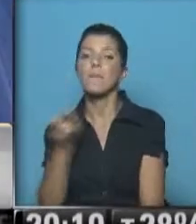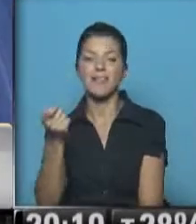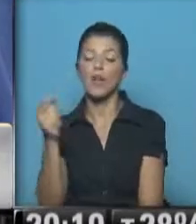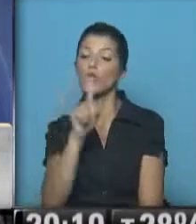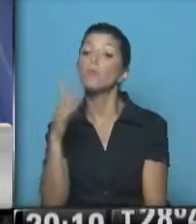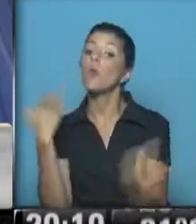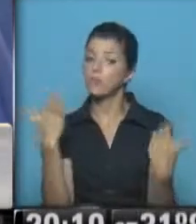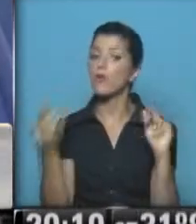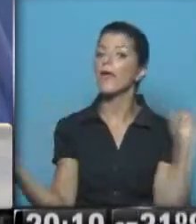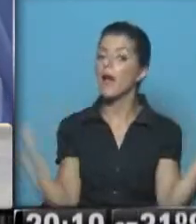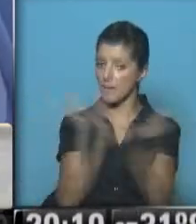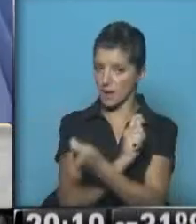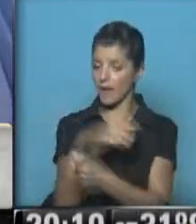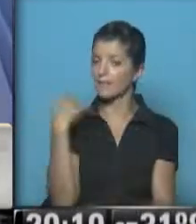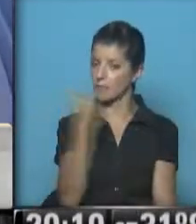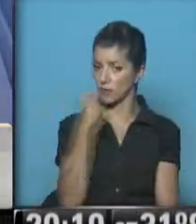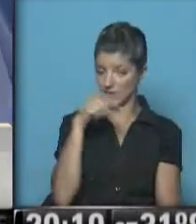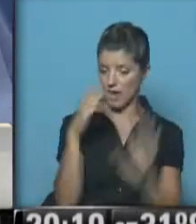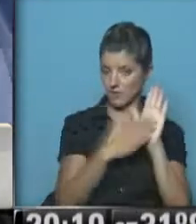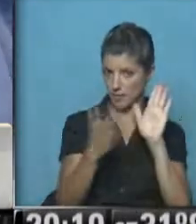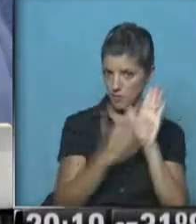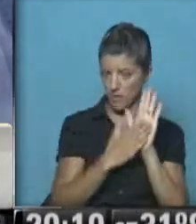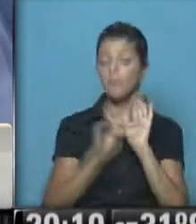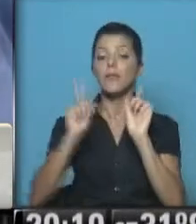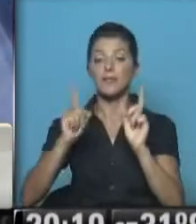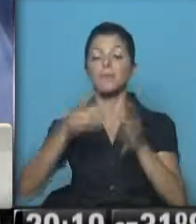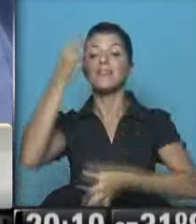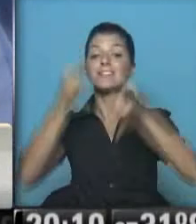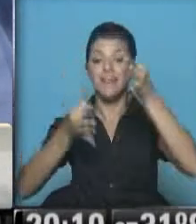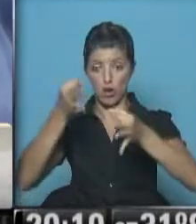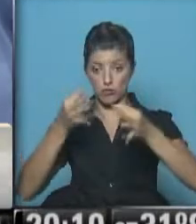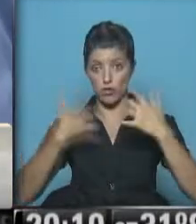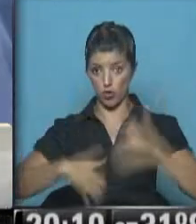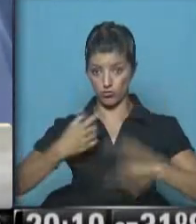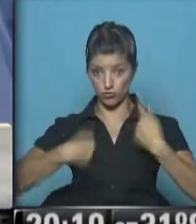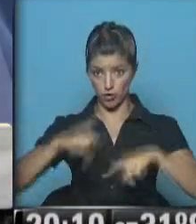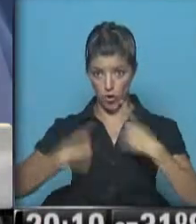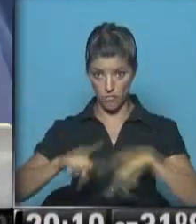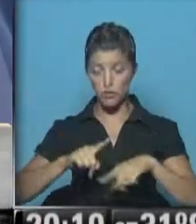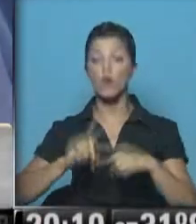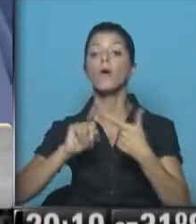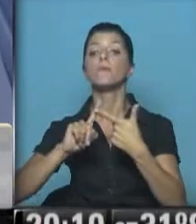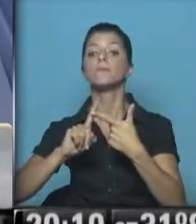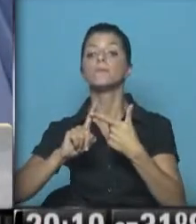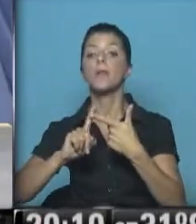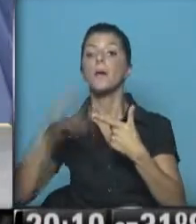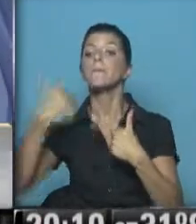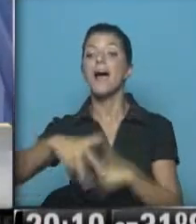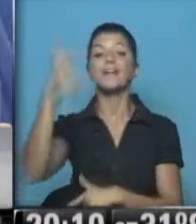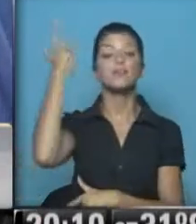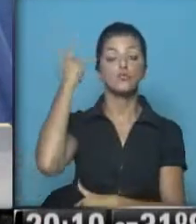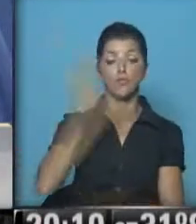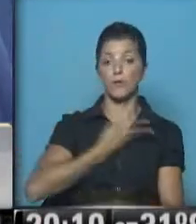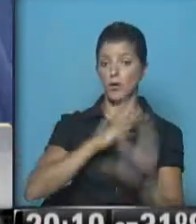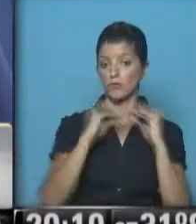cambiar y es importante también esta prueba. El examen toxicológico, lo dijimos al principio, el histopatológico también, para el 18 de febrero. Se